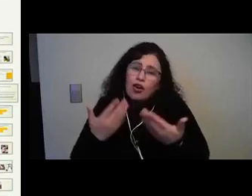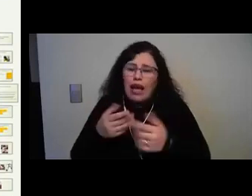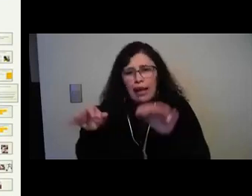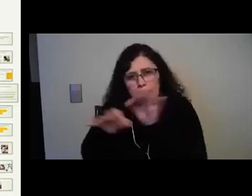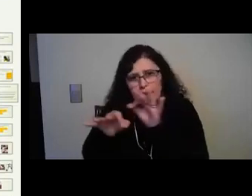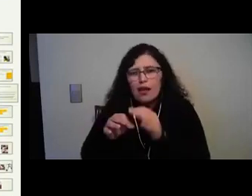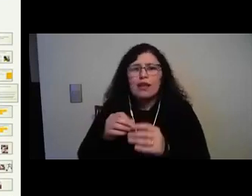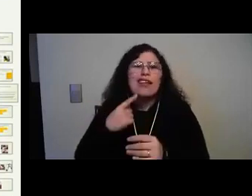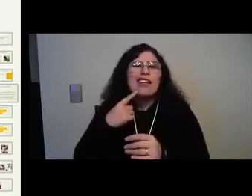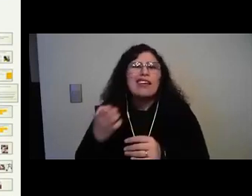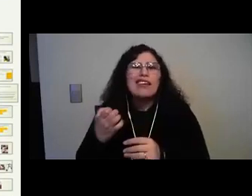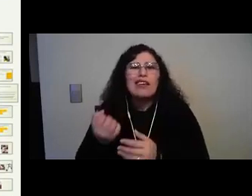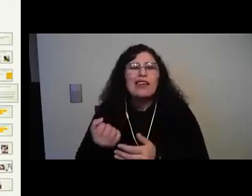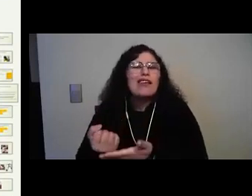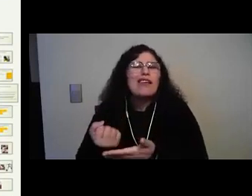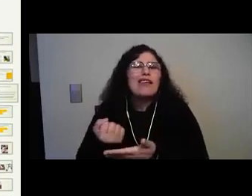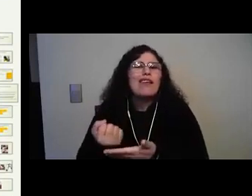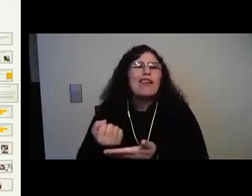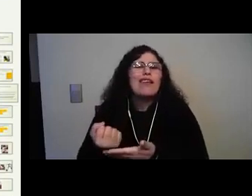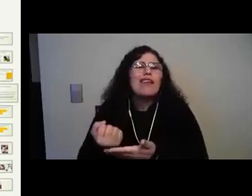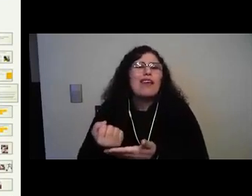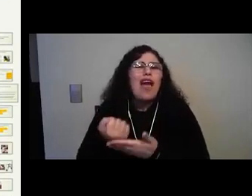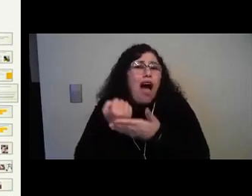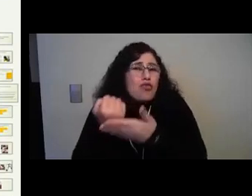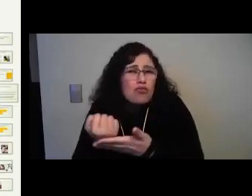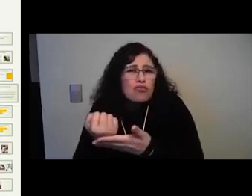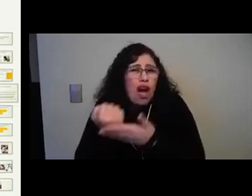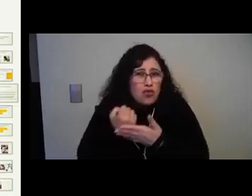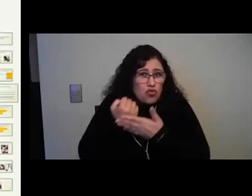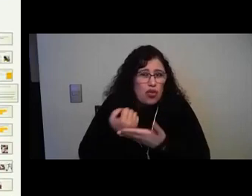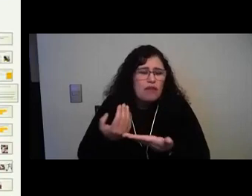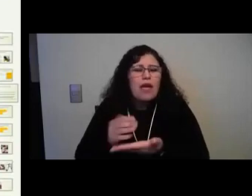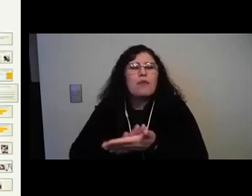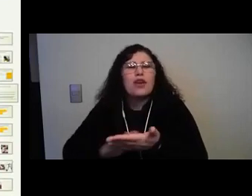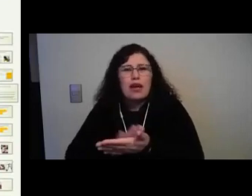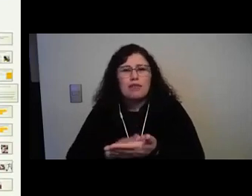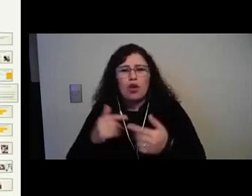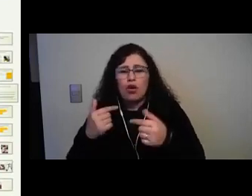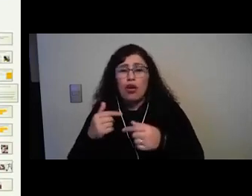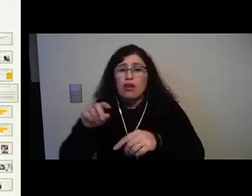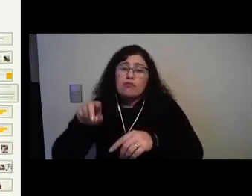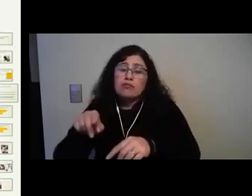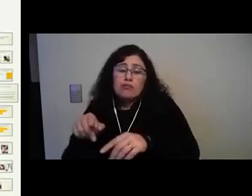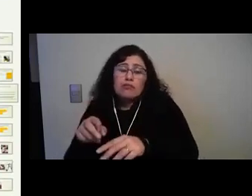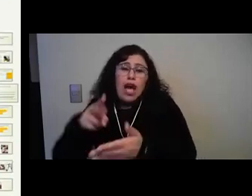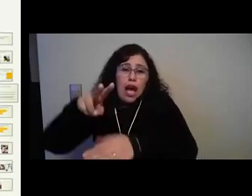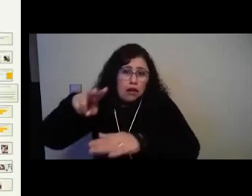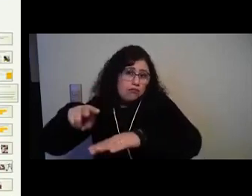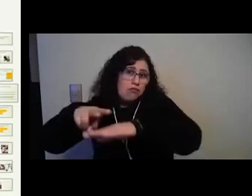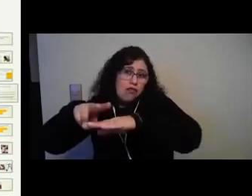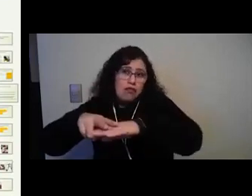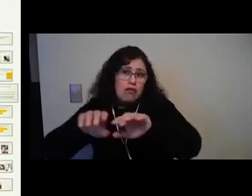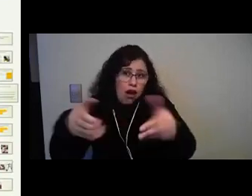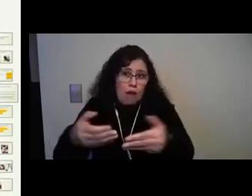tipo de ayuda le va a pedir, ¿ya? Lo mismo, si usted va a girar o le va a pedir a algún paciente que se baje de la cama, por ejemplo,